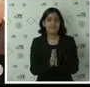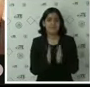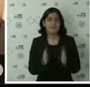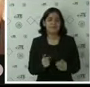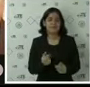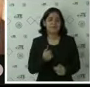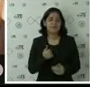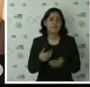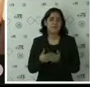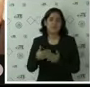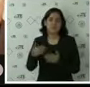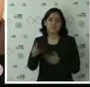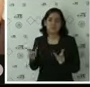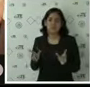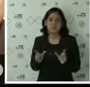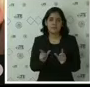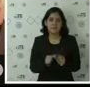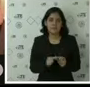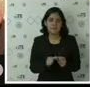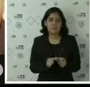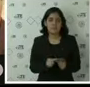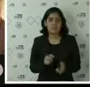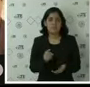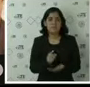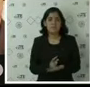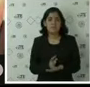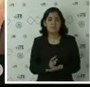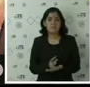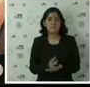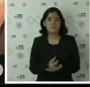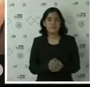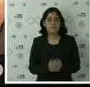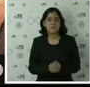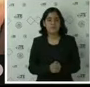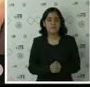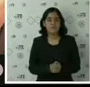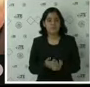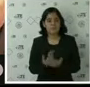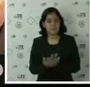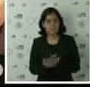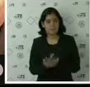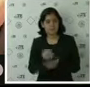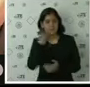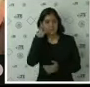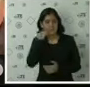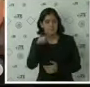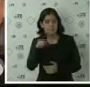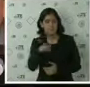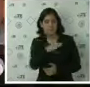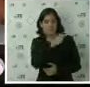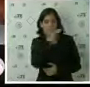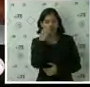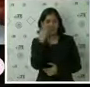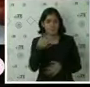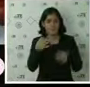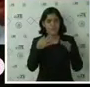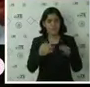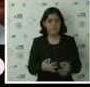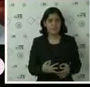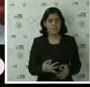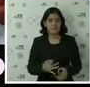Y antes de concluir, solamente les pediré atentamente nos obsequien solo un momento para realizar la toma de fotografía